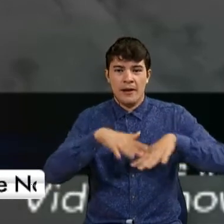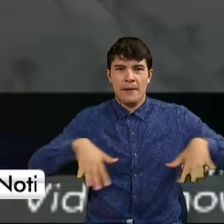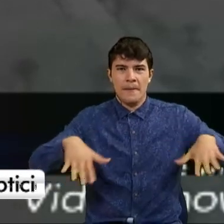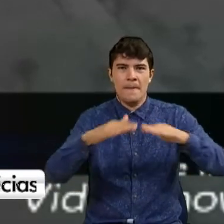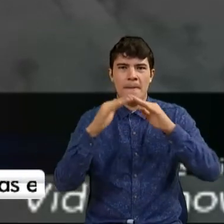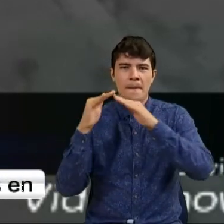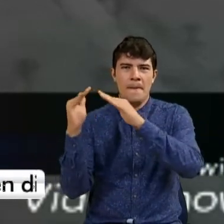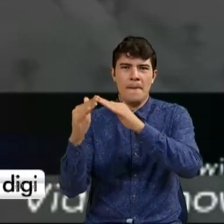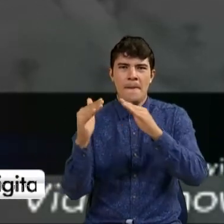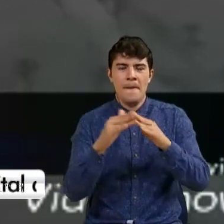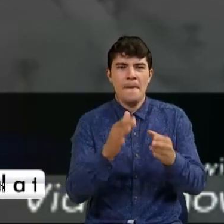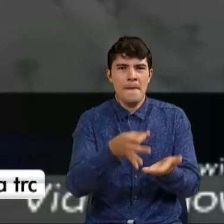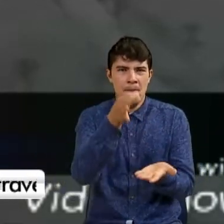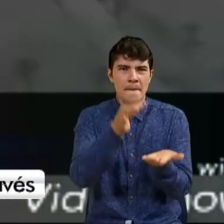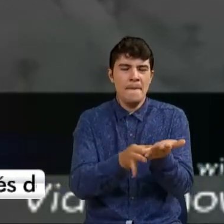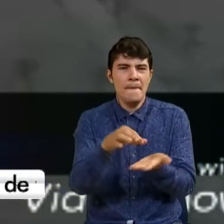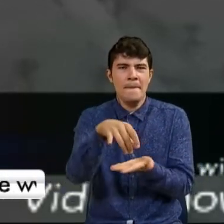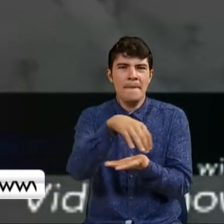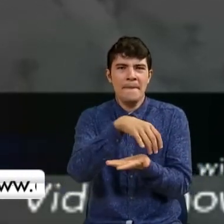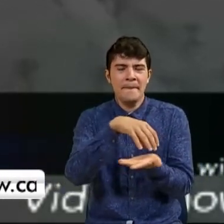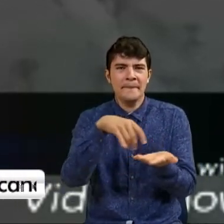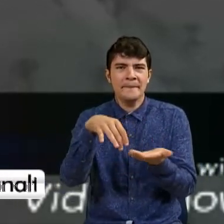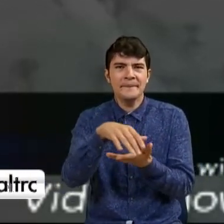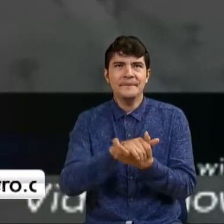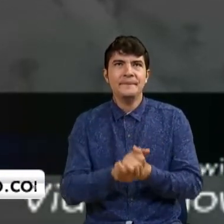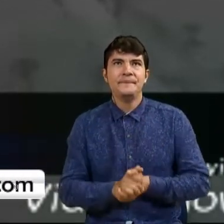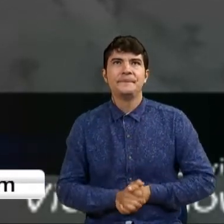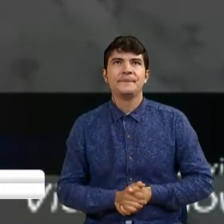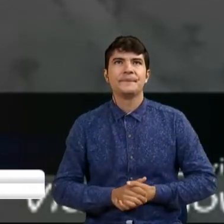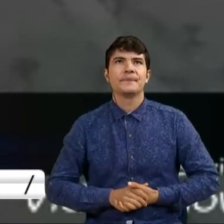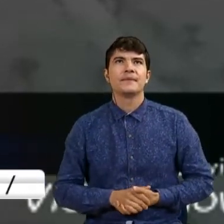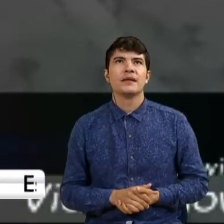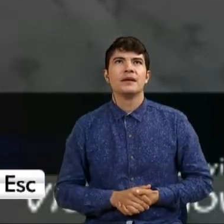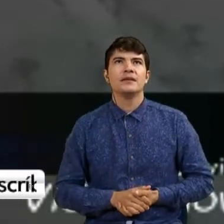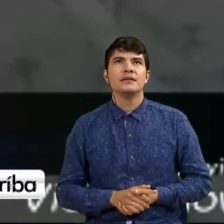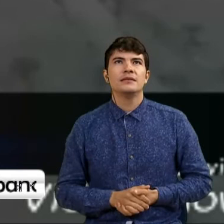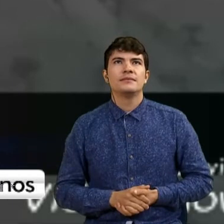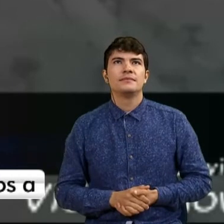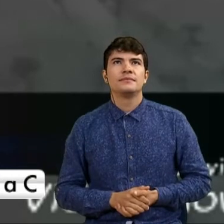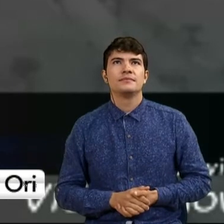de la capital del departamento de Santander. Imagen del día en Oriente Noticias.